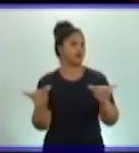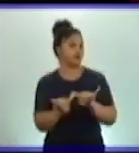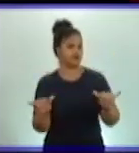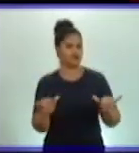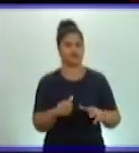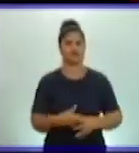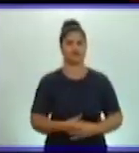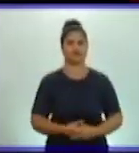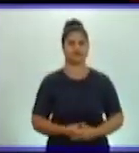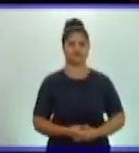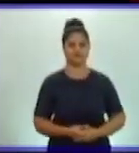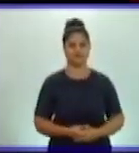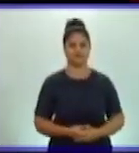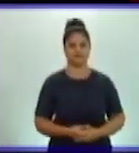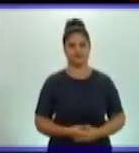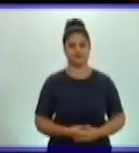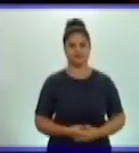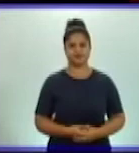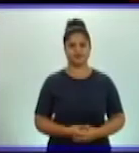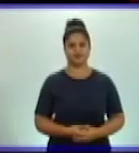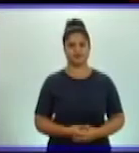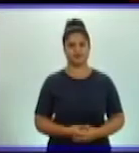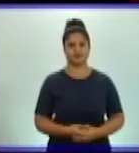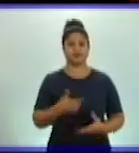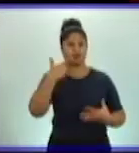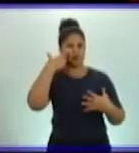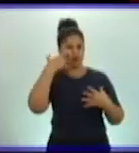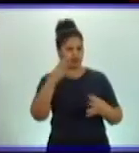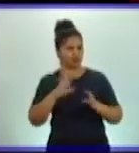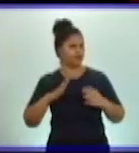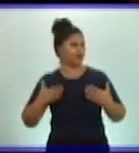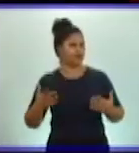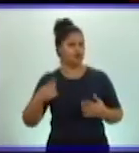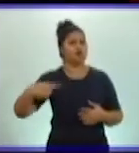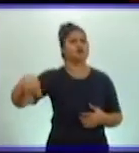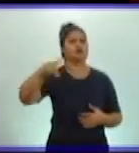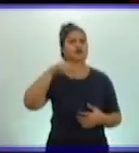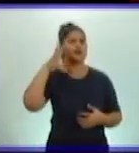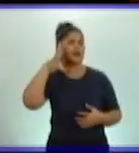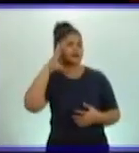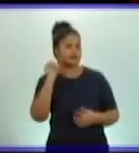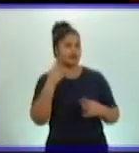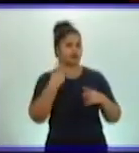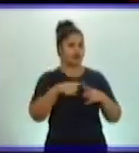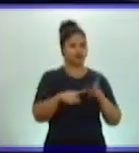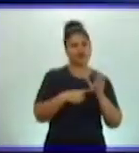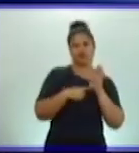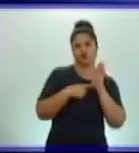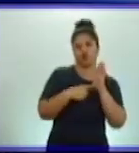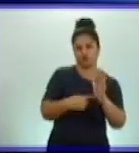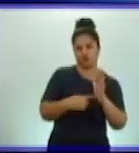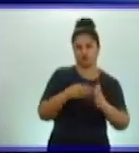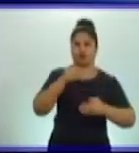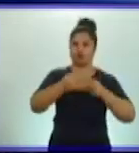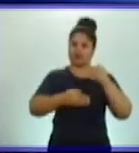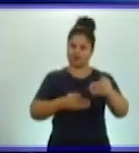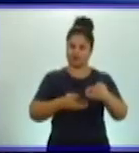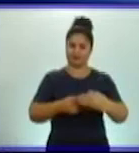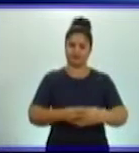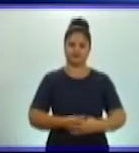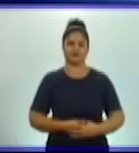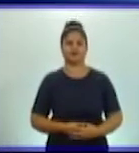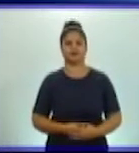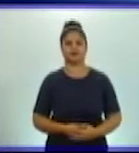falta todavía otro escalón. Y es importante entonces que vean estos otros consejos que yo les estoy dando. Por ejemplo,